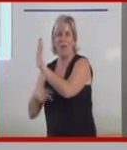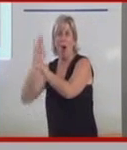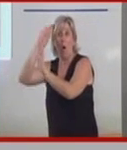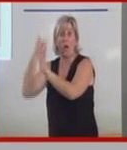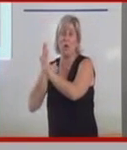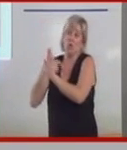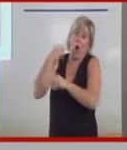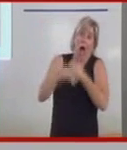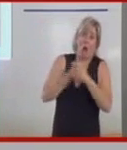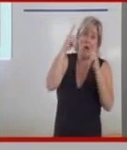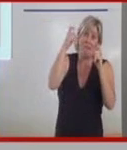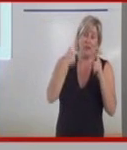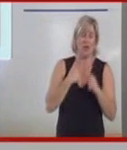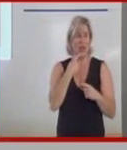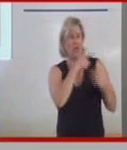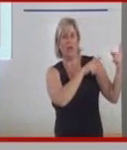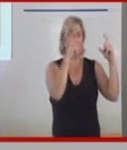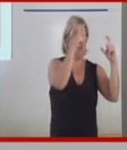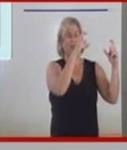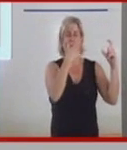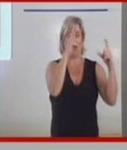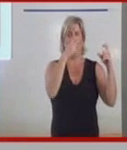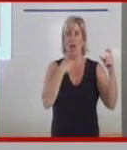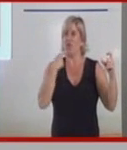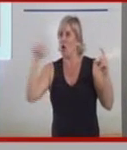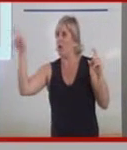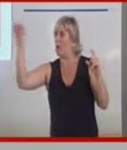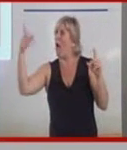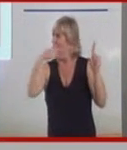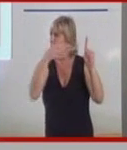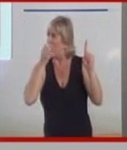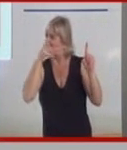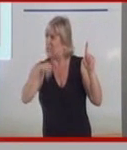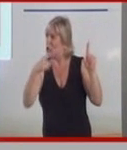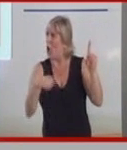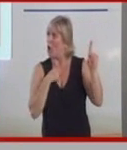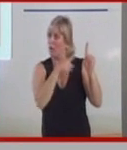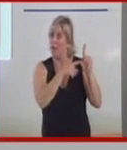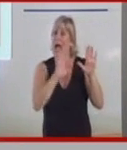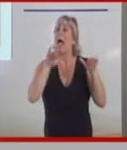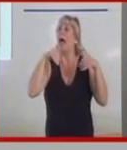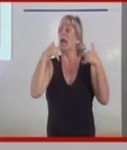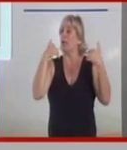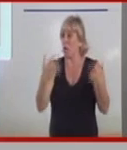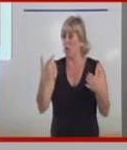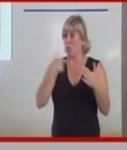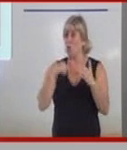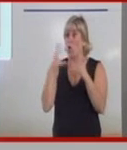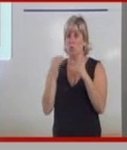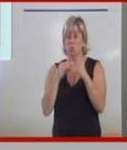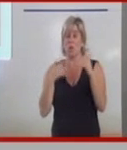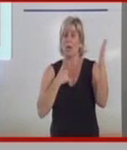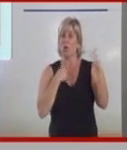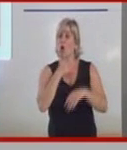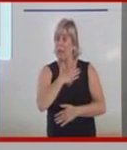y hay una persona que está cerca de mí y le digo, ¿la he enfocado bien o no la he enfocado bien? Y por eso, como usuaria, pues prefiero que el dispositivo